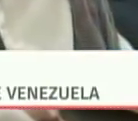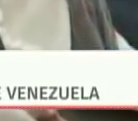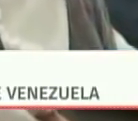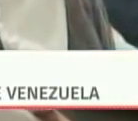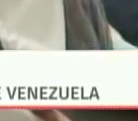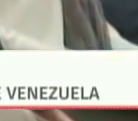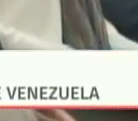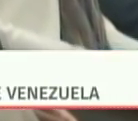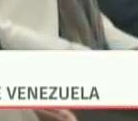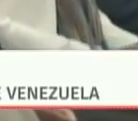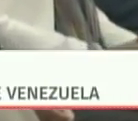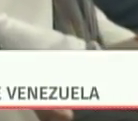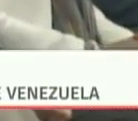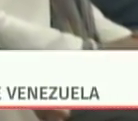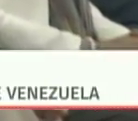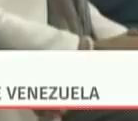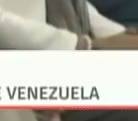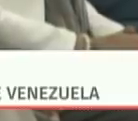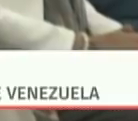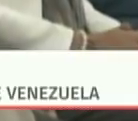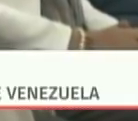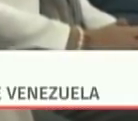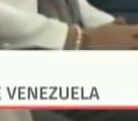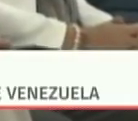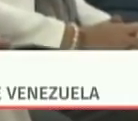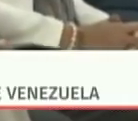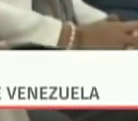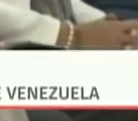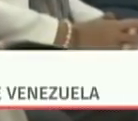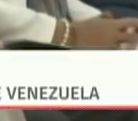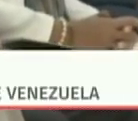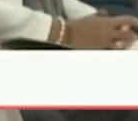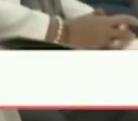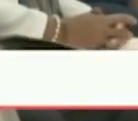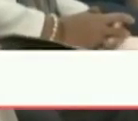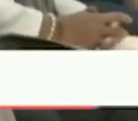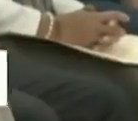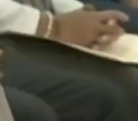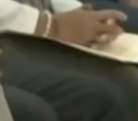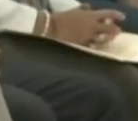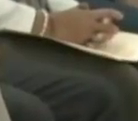vienen en un momento muy especial a nuestro país,